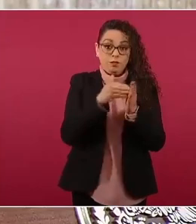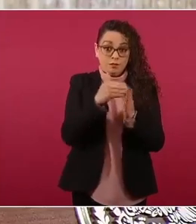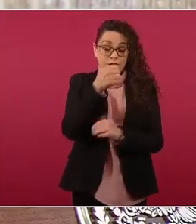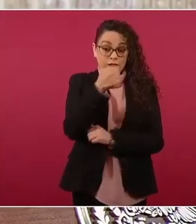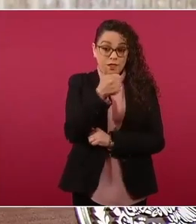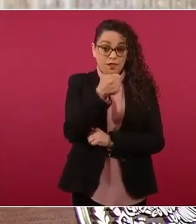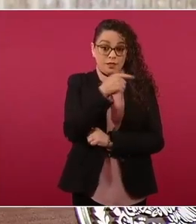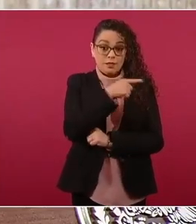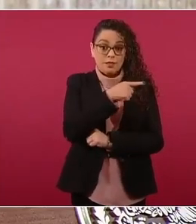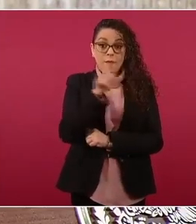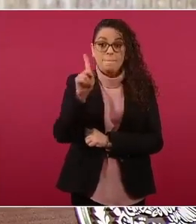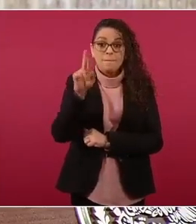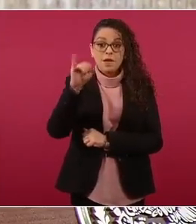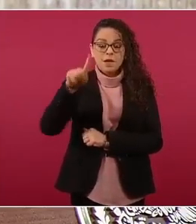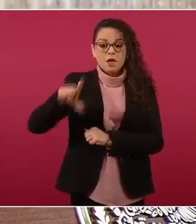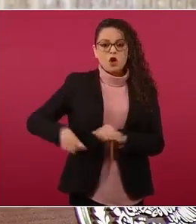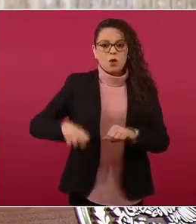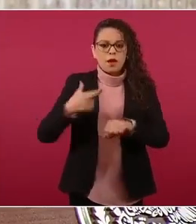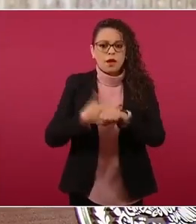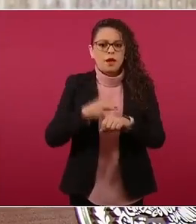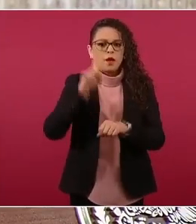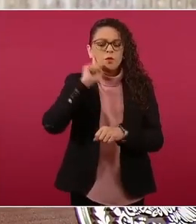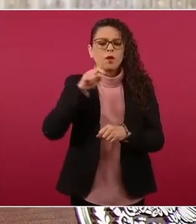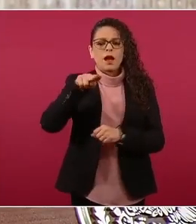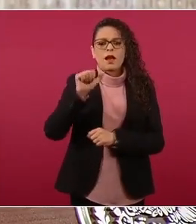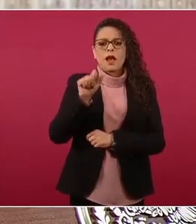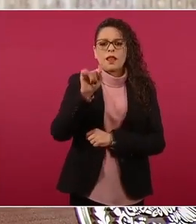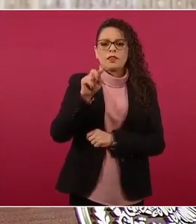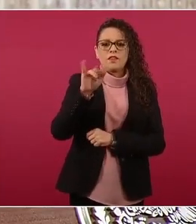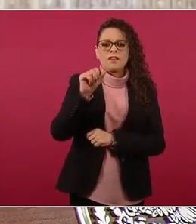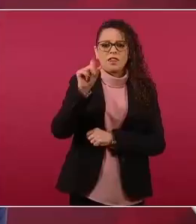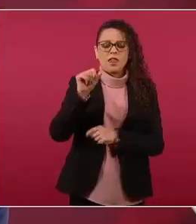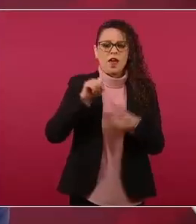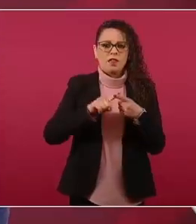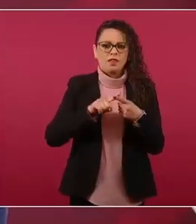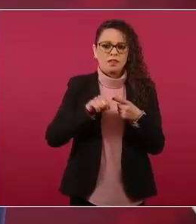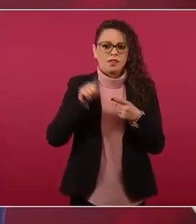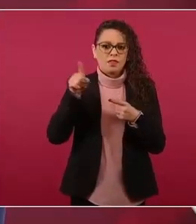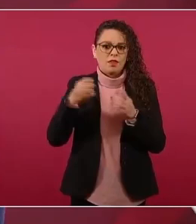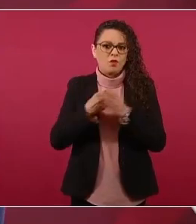gobernadores del PRI, Natividad, González Parás de Nuevo León,